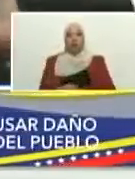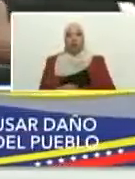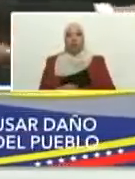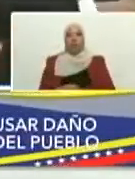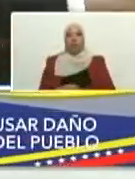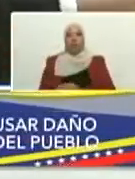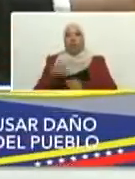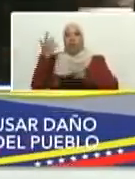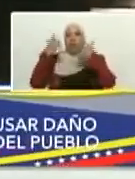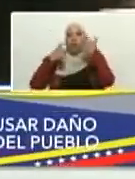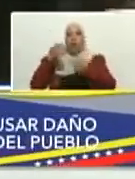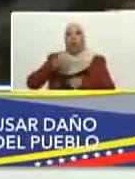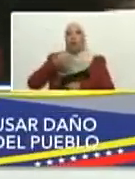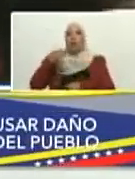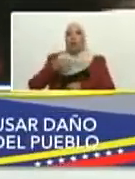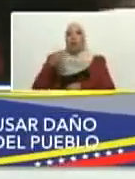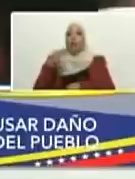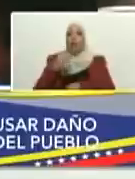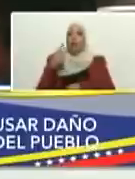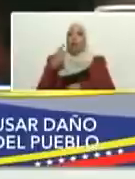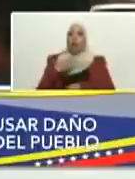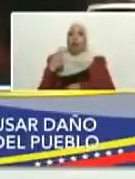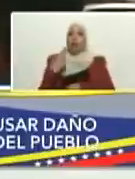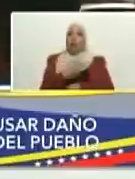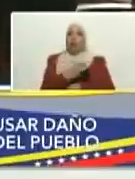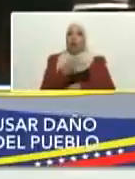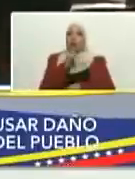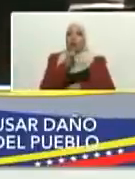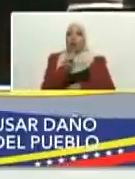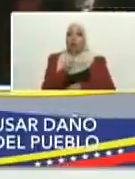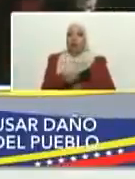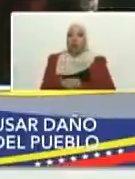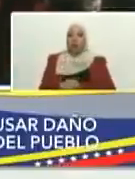A Chávez siempre lo acusaron de caudillo,